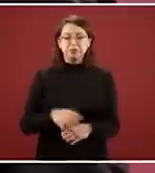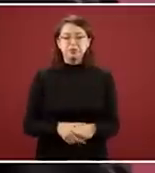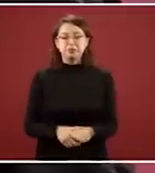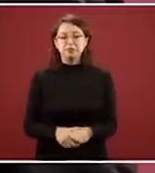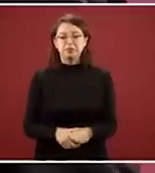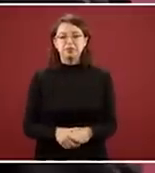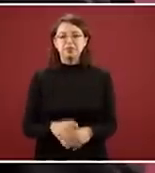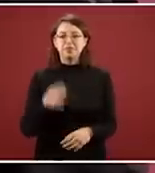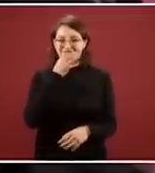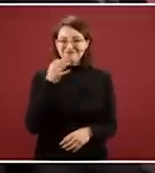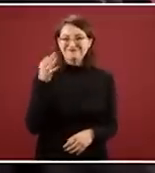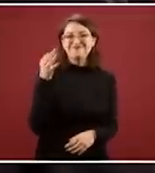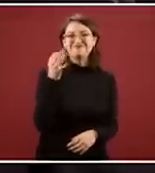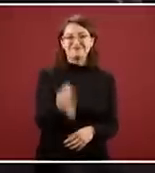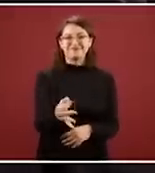por adelantado